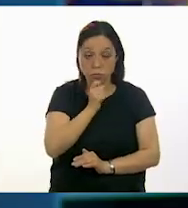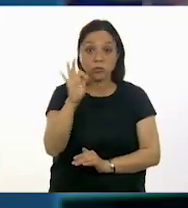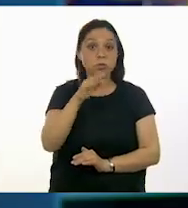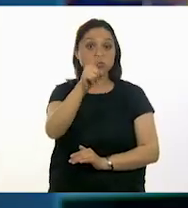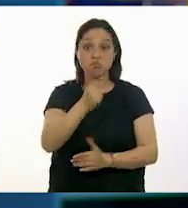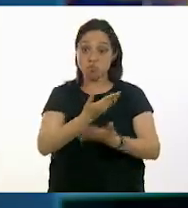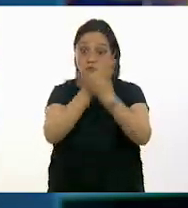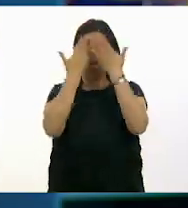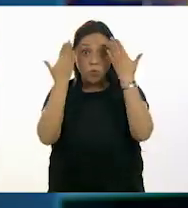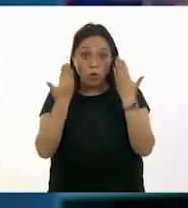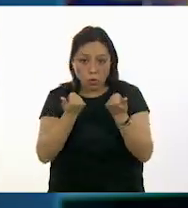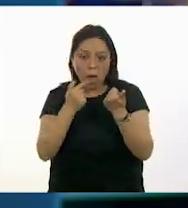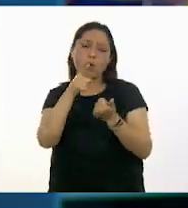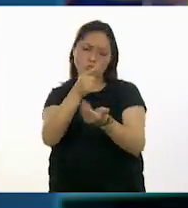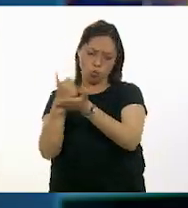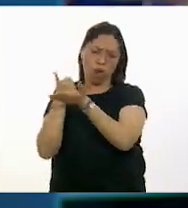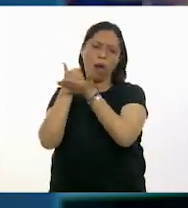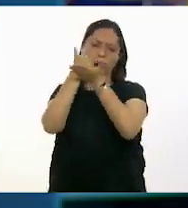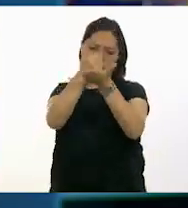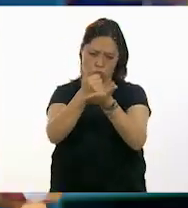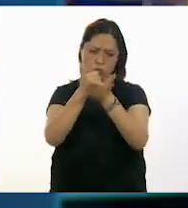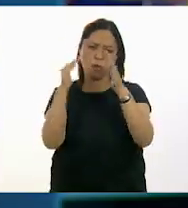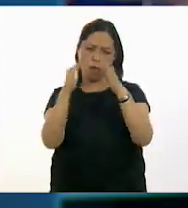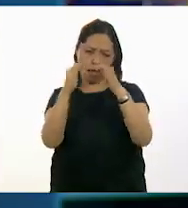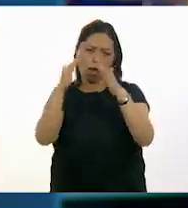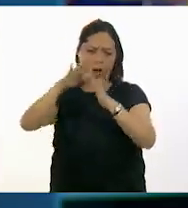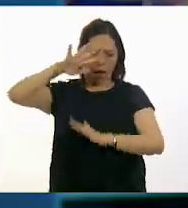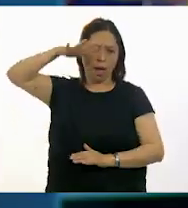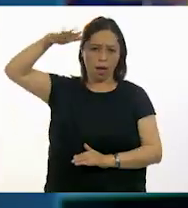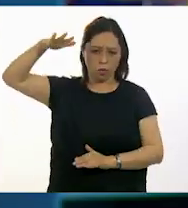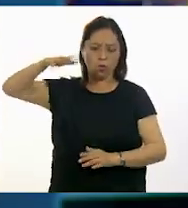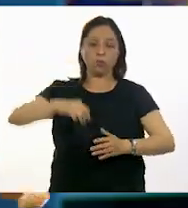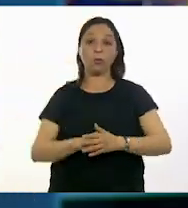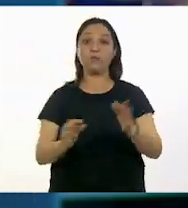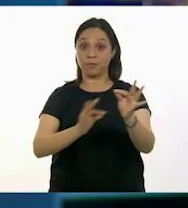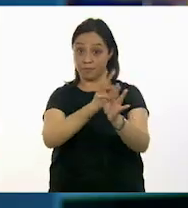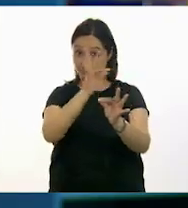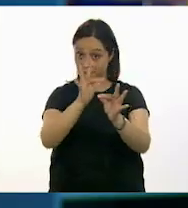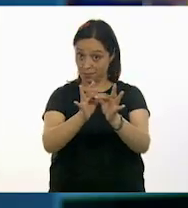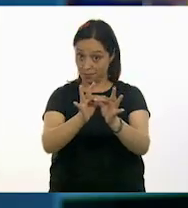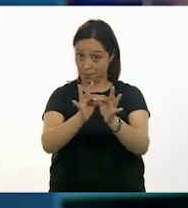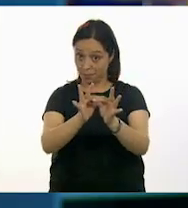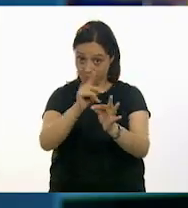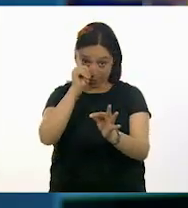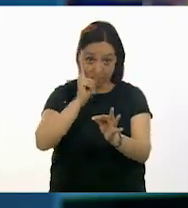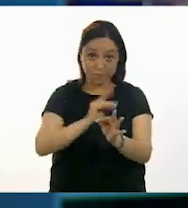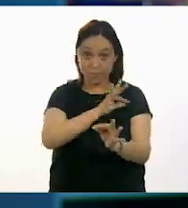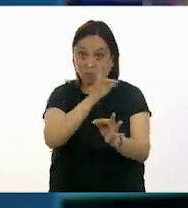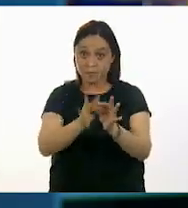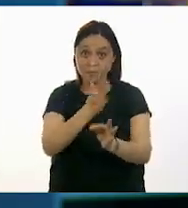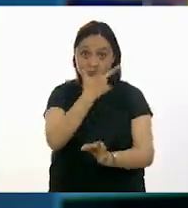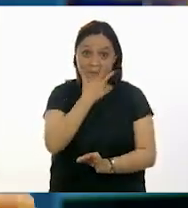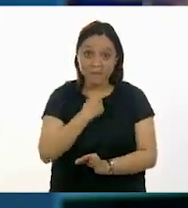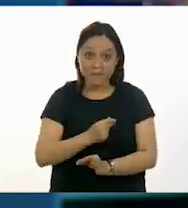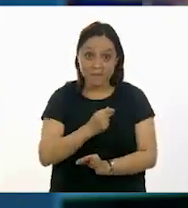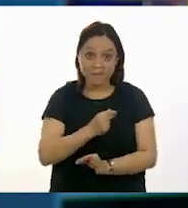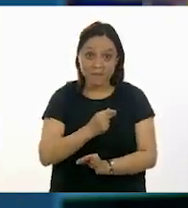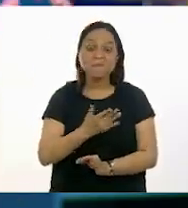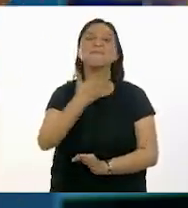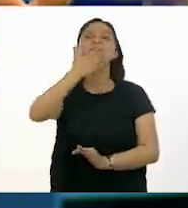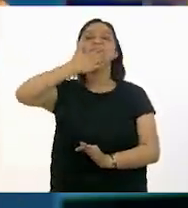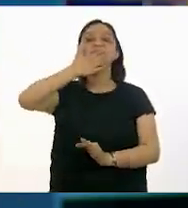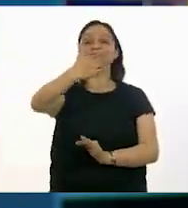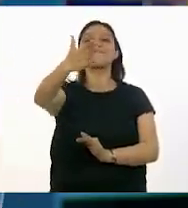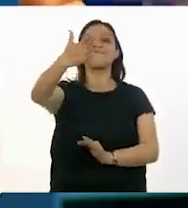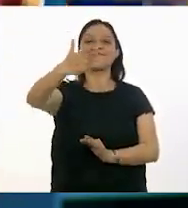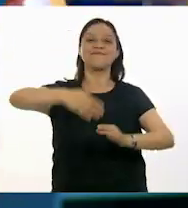sabes cómo hacerlo, pide ayuda en casa. ¿Lista? ¿Listo?